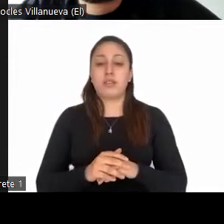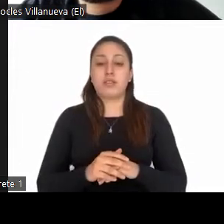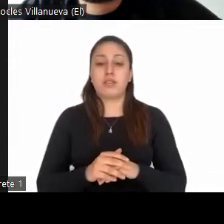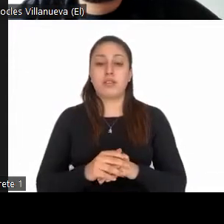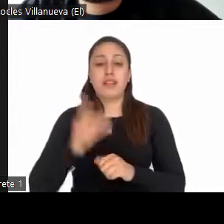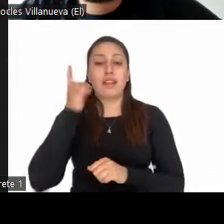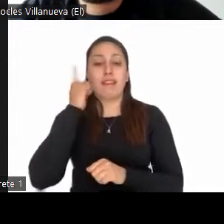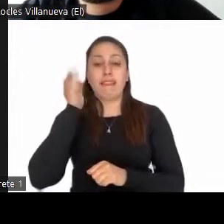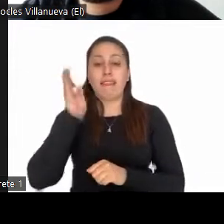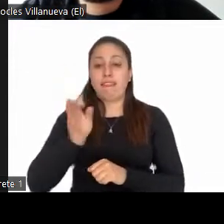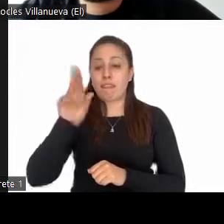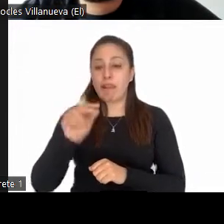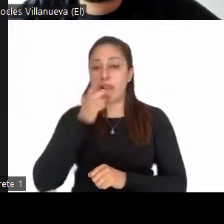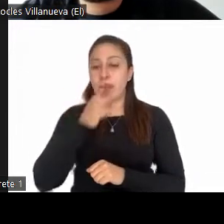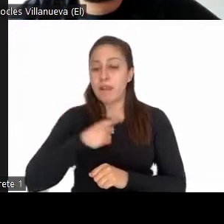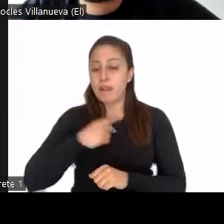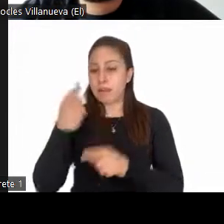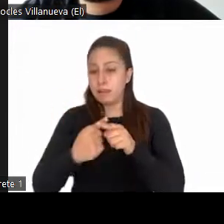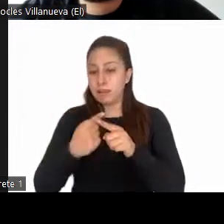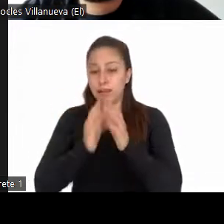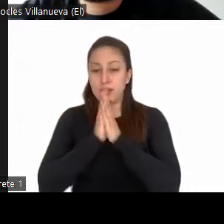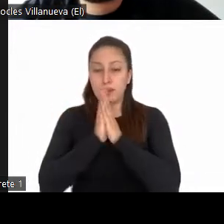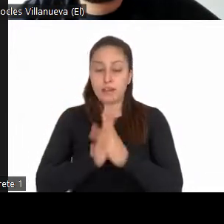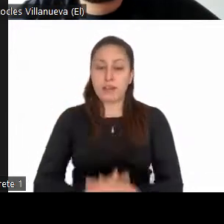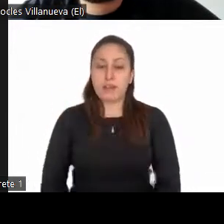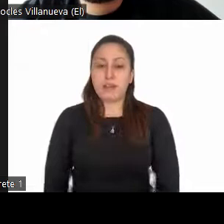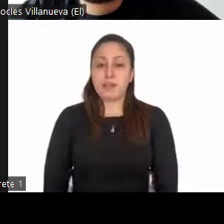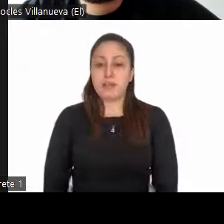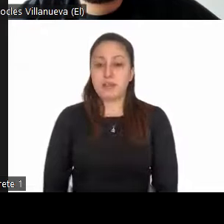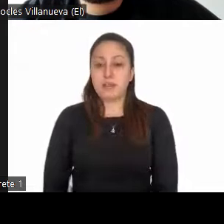está en contra del orden del día?